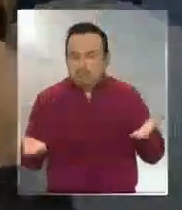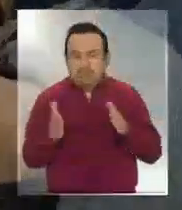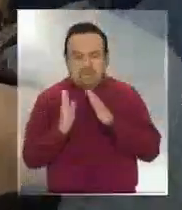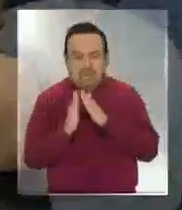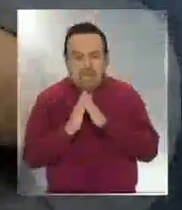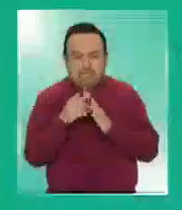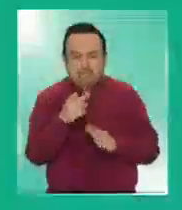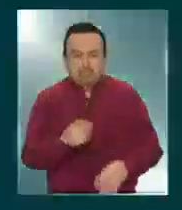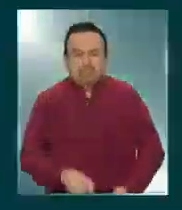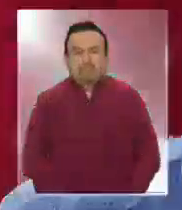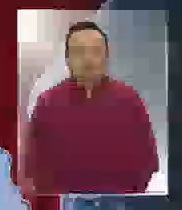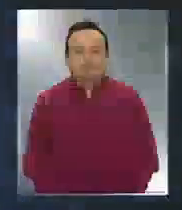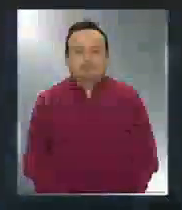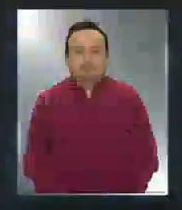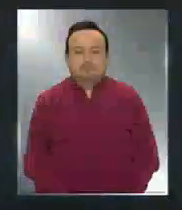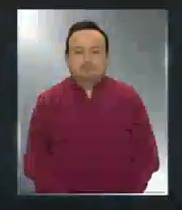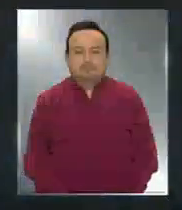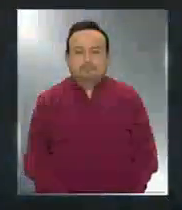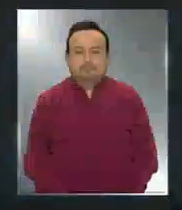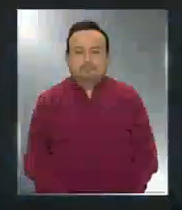casa.